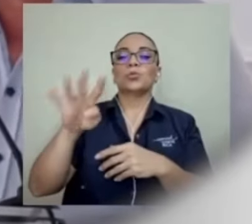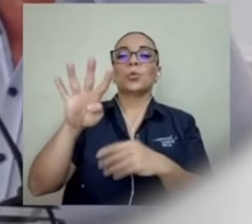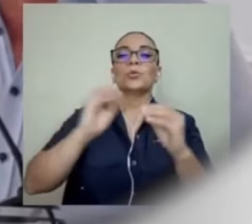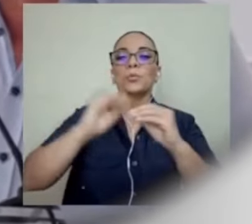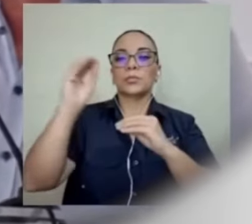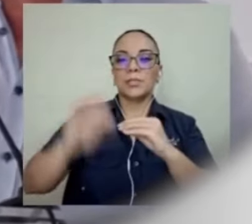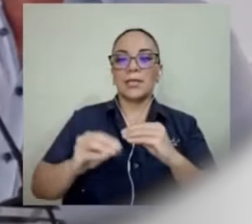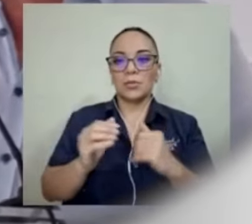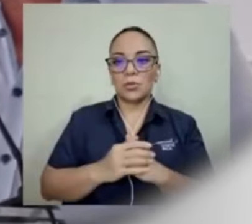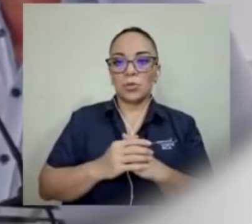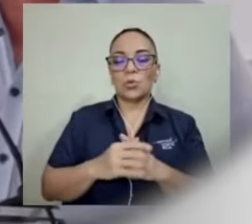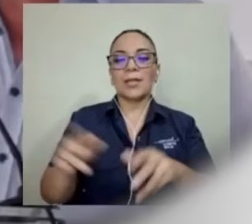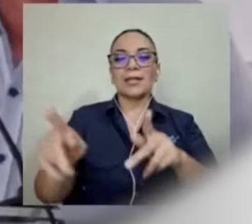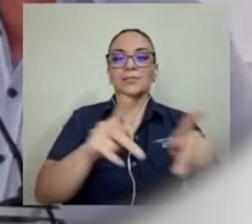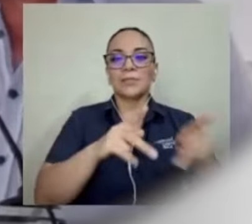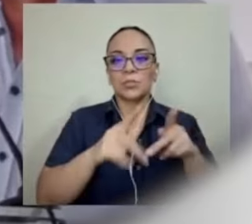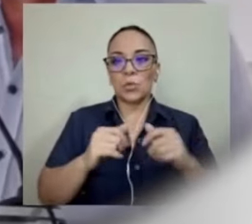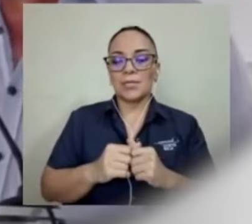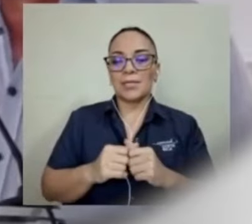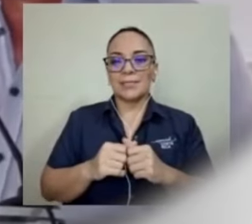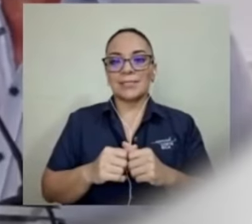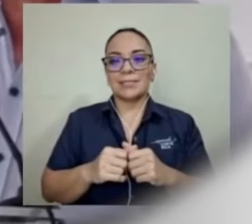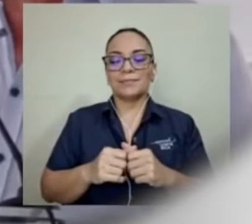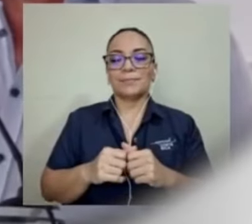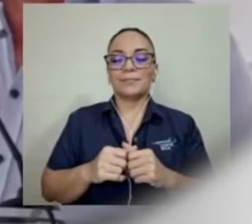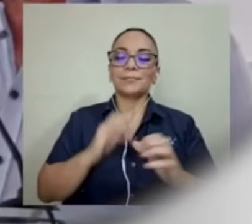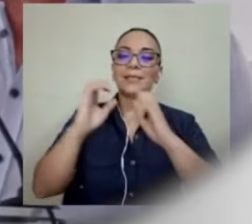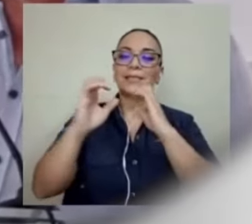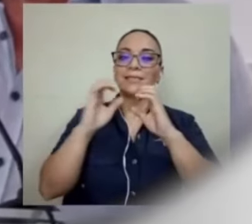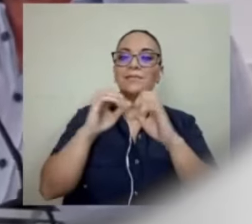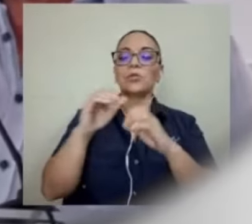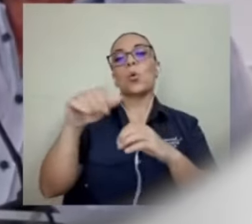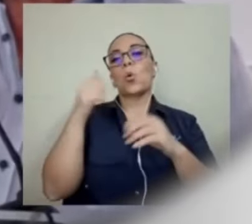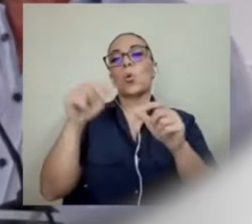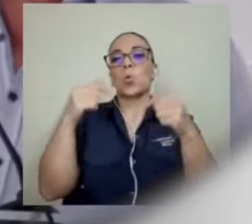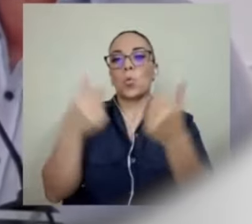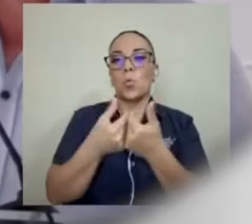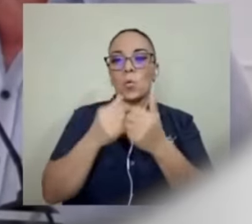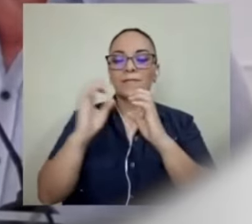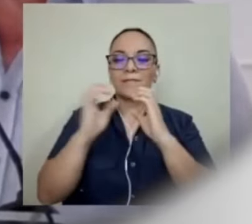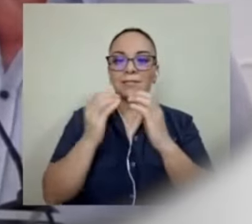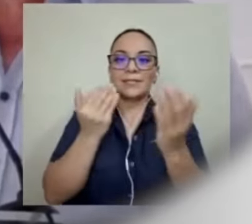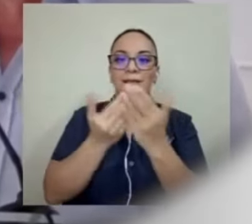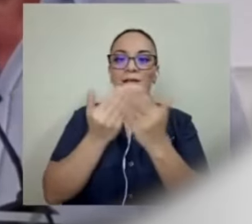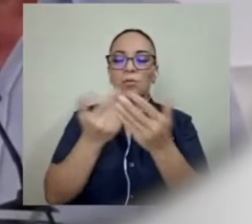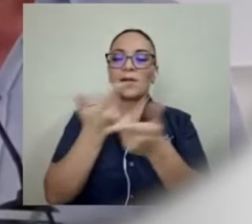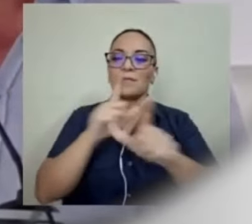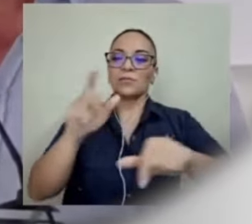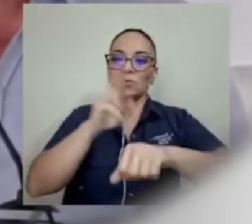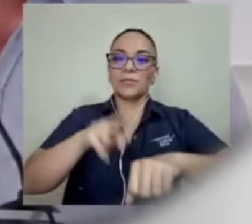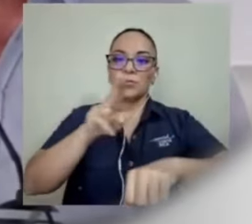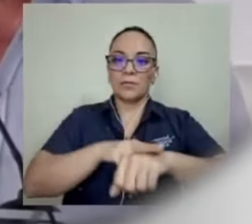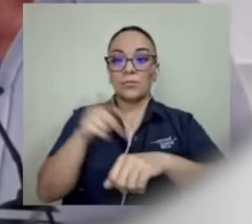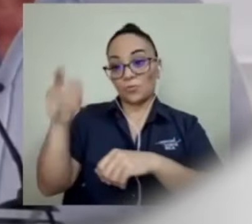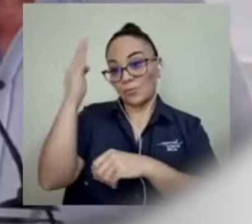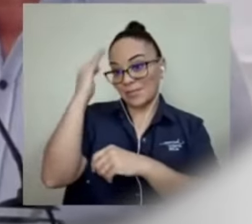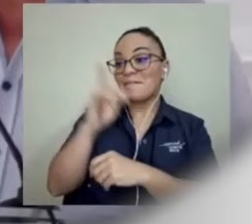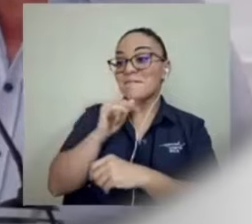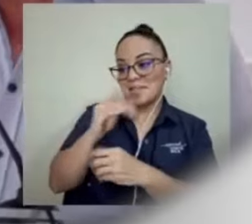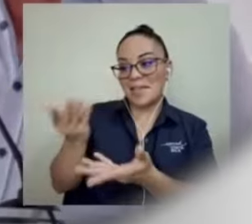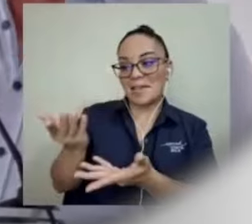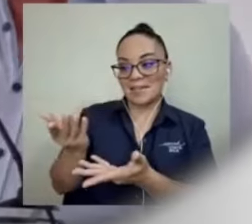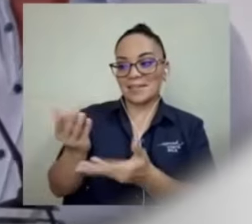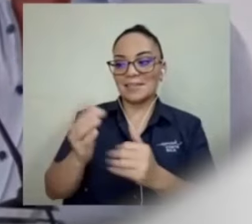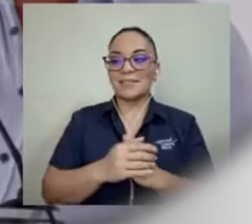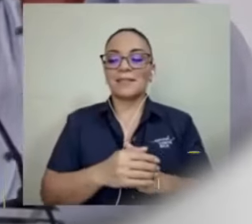72.4% de las personas que entrevistó un grupo de entrevistas muy cercano a Liberación Nacional, usted sabe cuál,